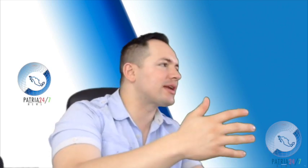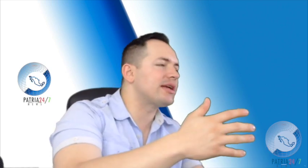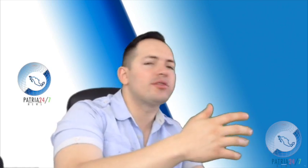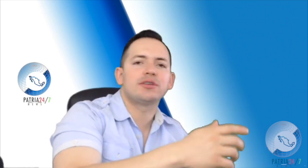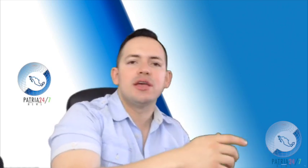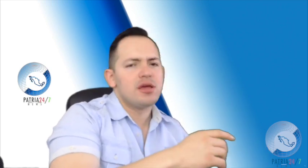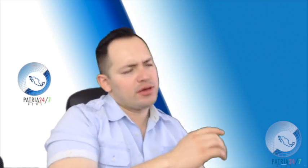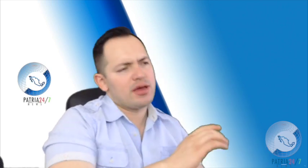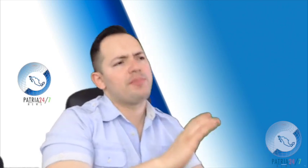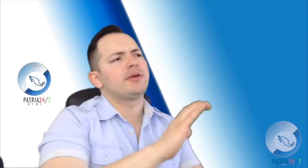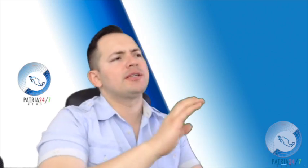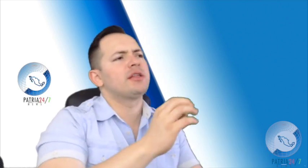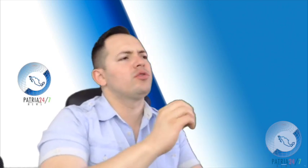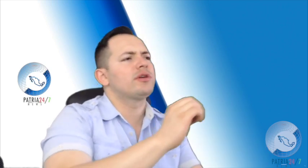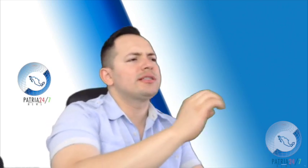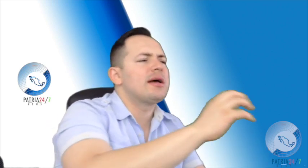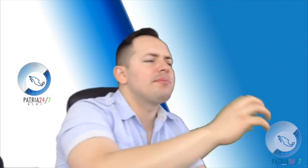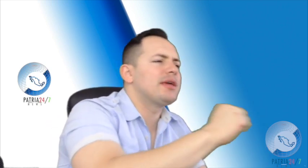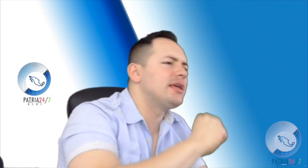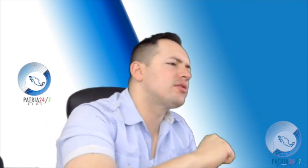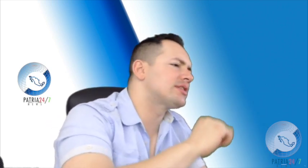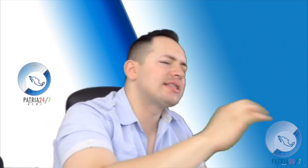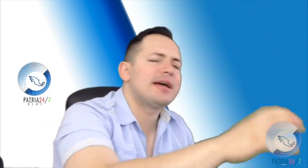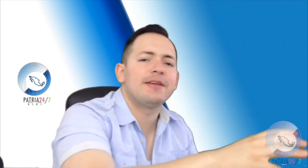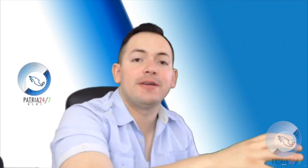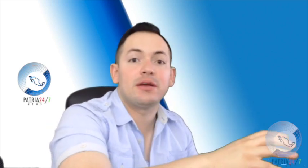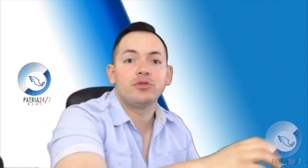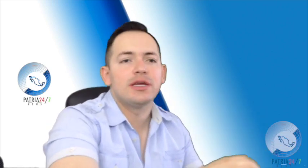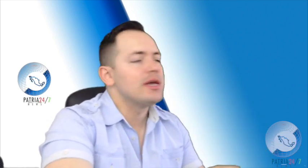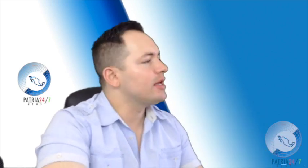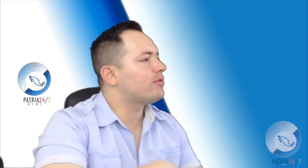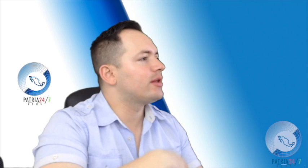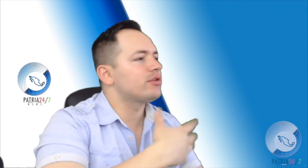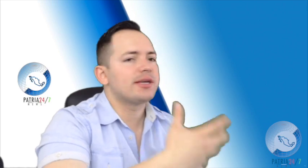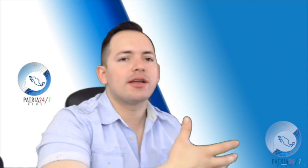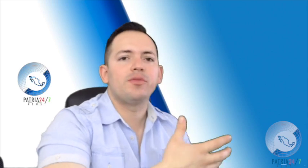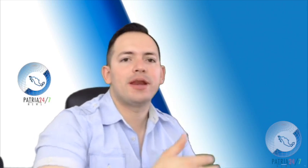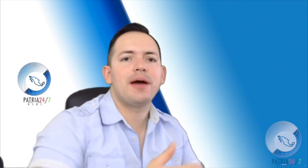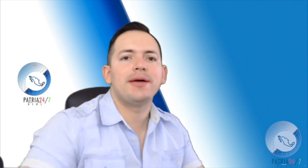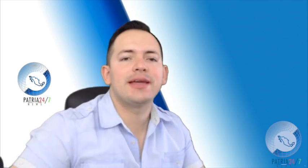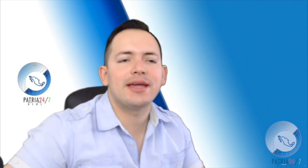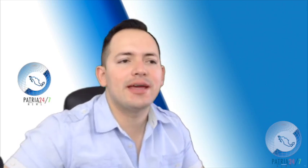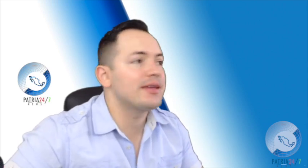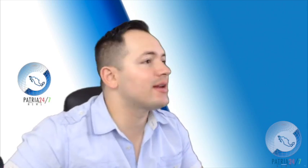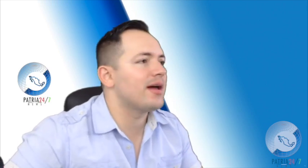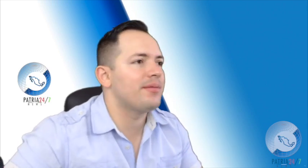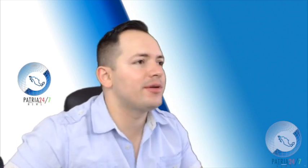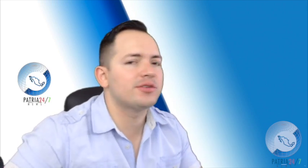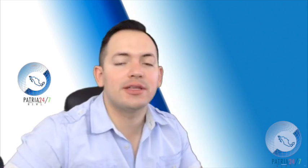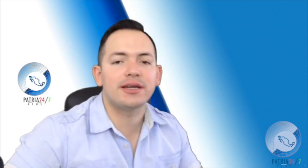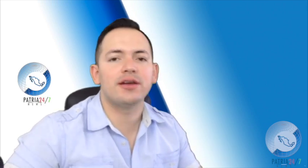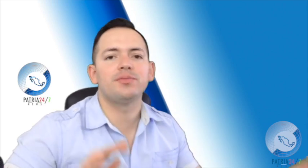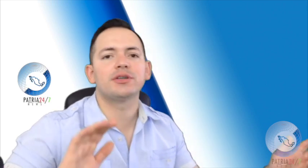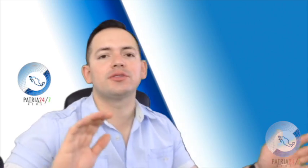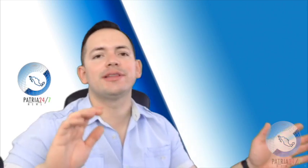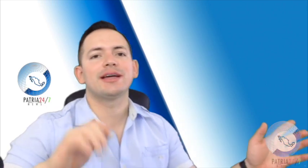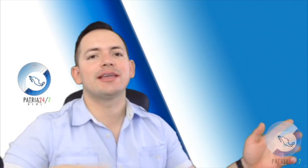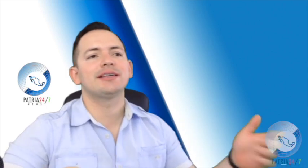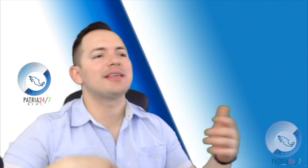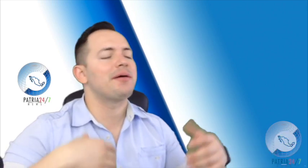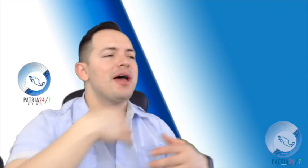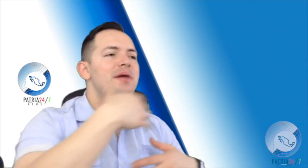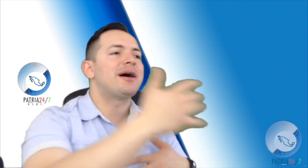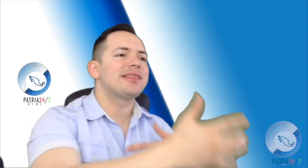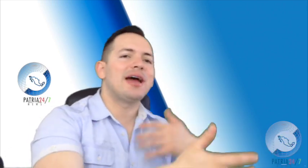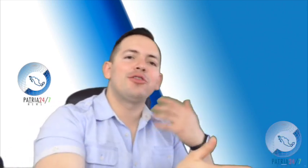sus terrenos, aprovechando que estaban viejitos, que estaban enfermos, y cuando se recuperaban y querían ir a ver su terreno, pues resulta